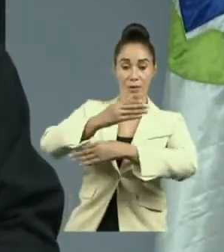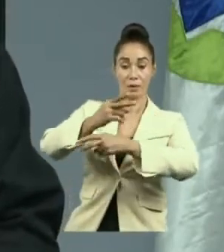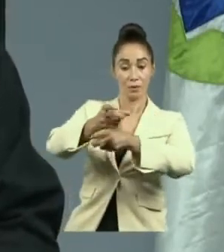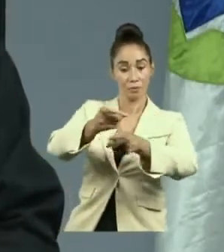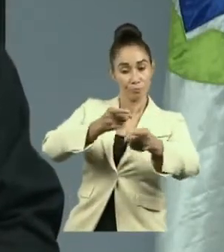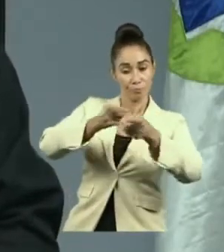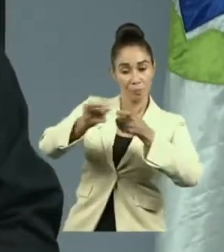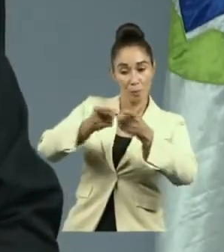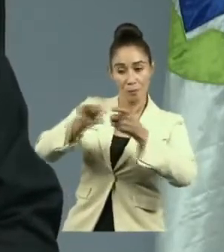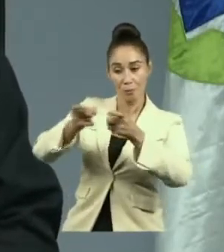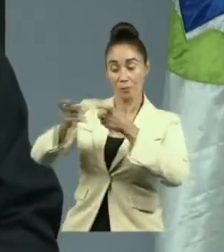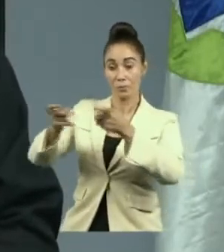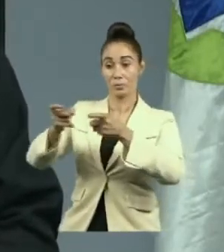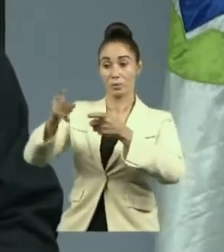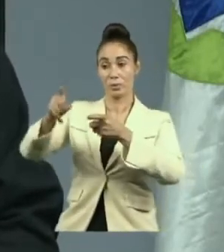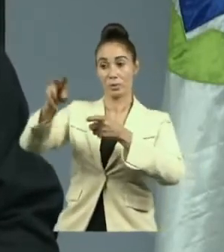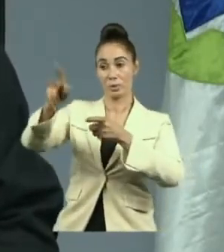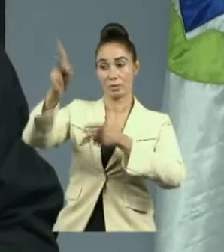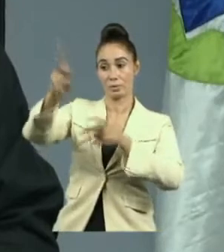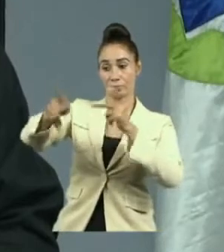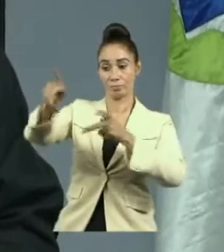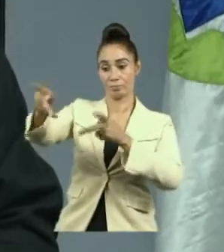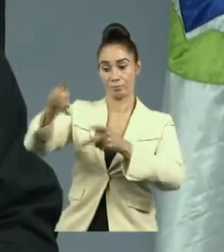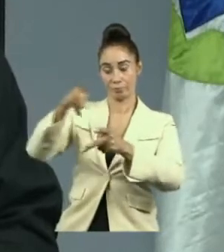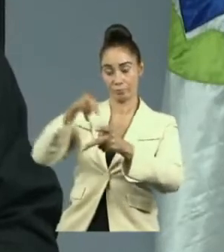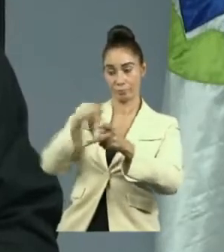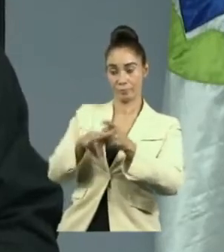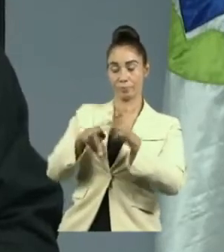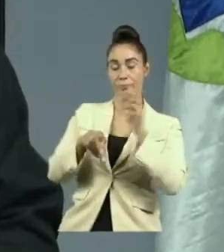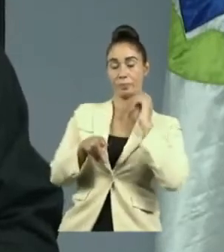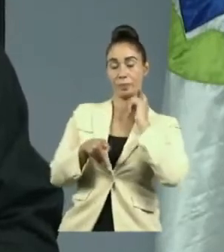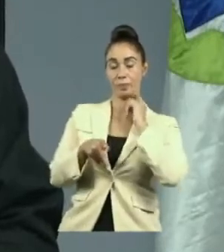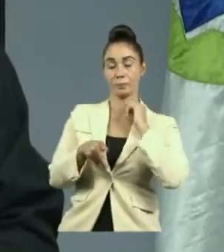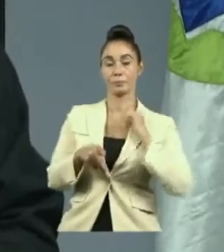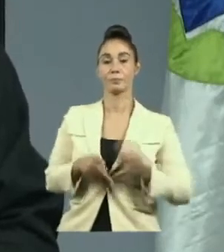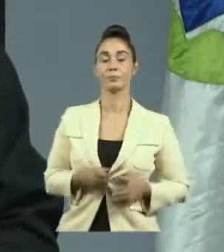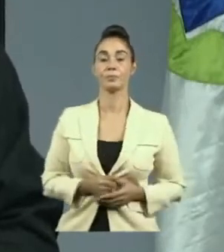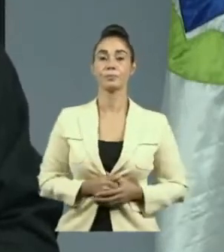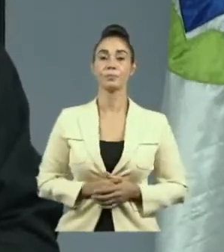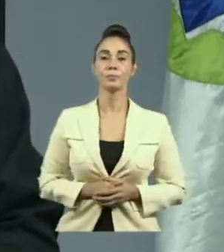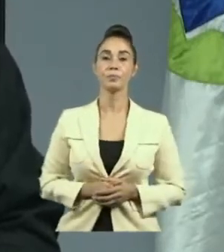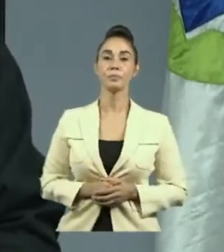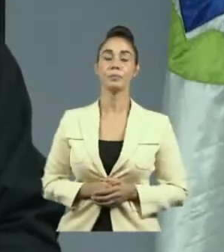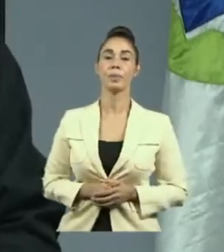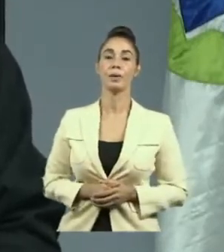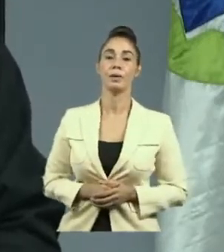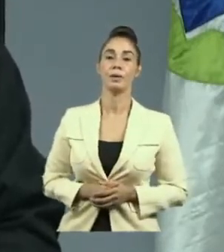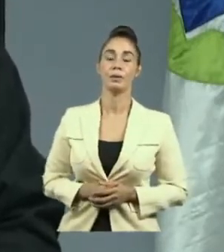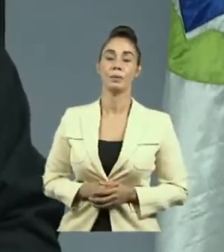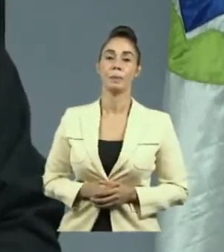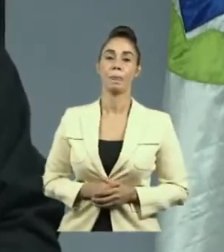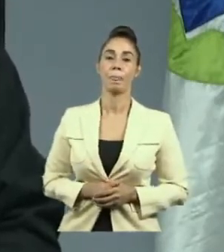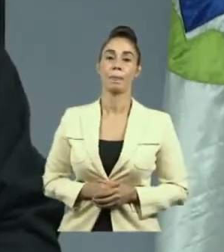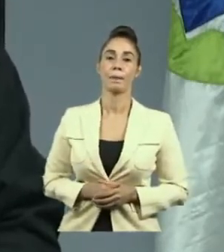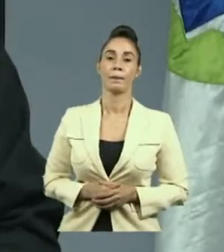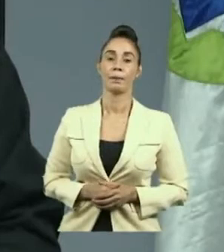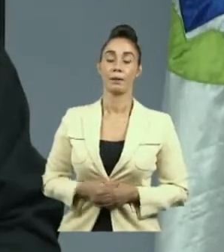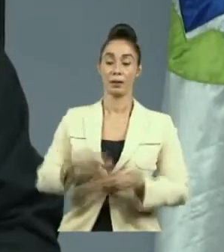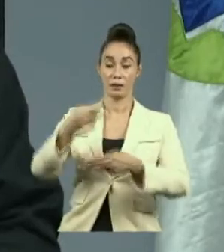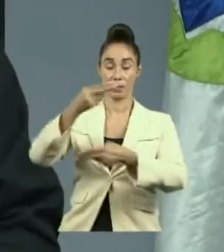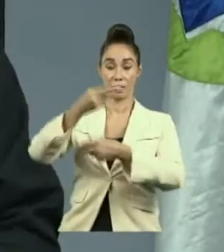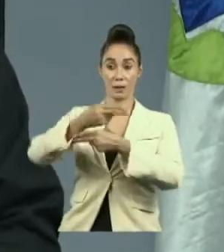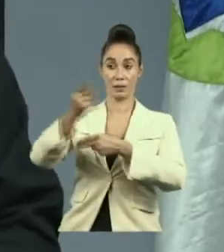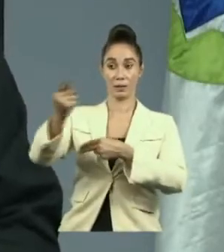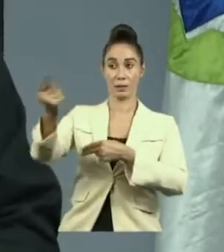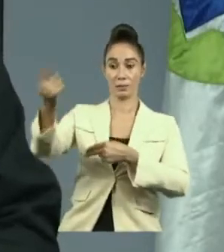contención adecuada de el ingreso o reingreso de ciudadanos